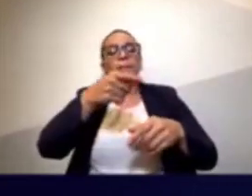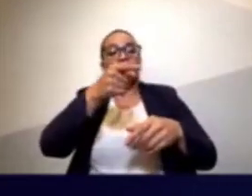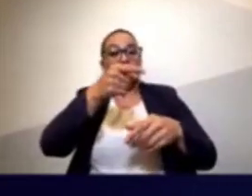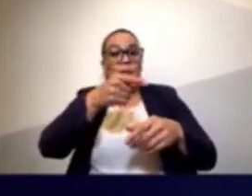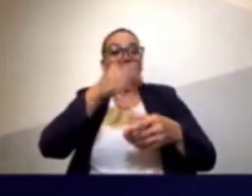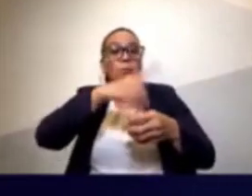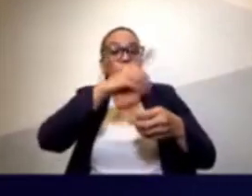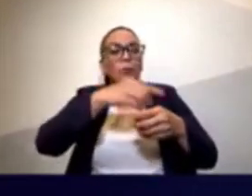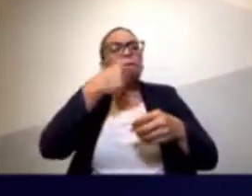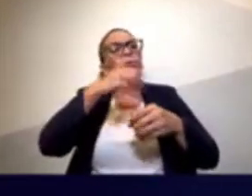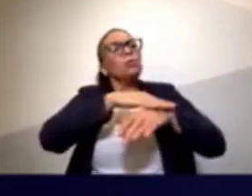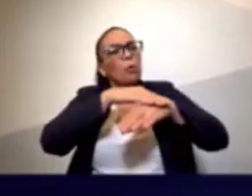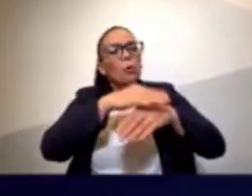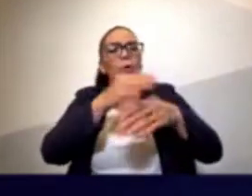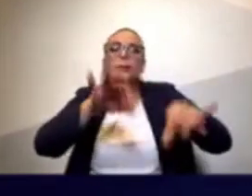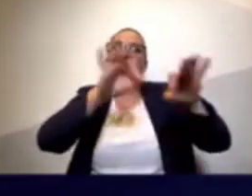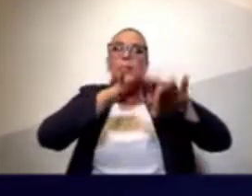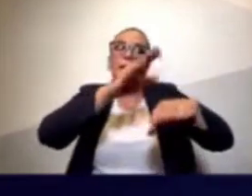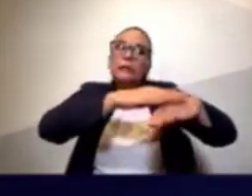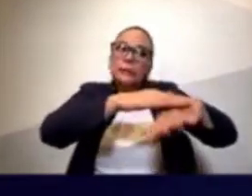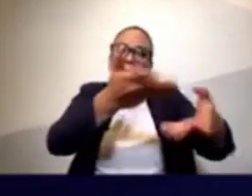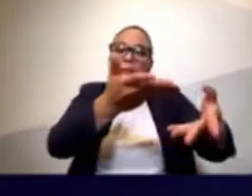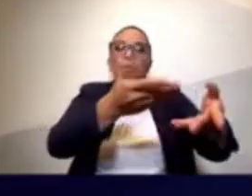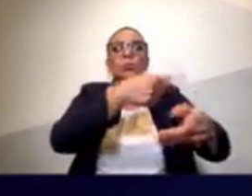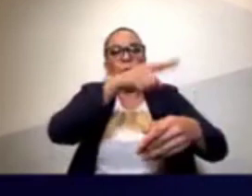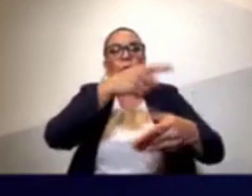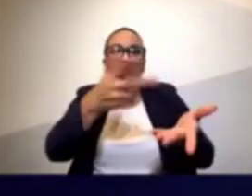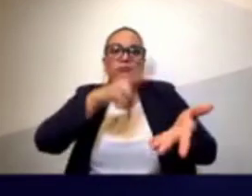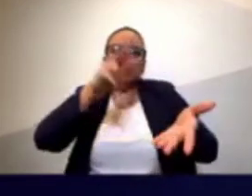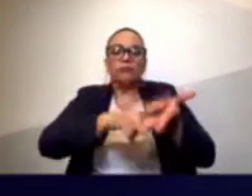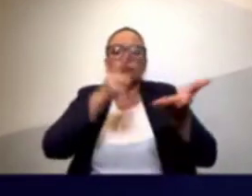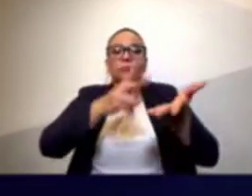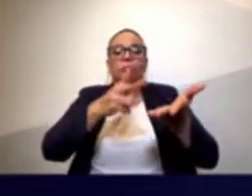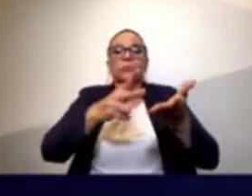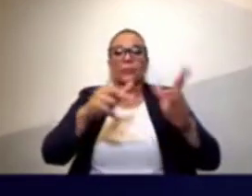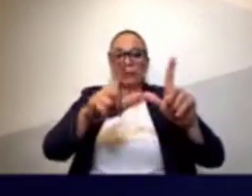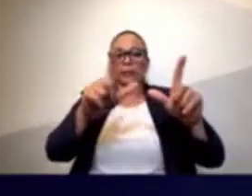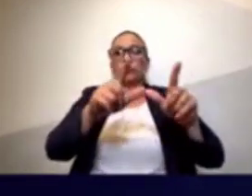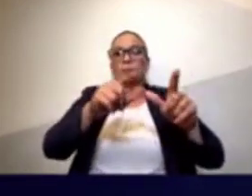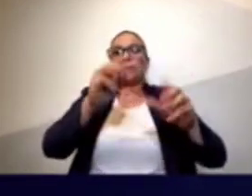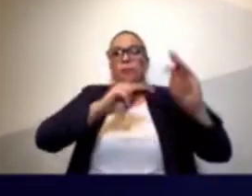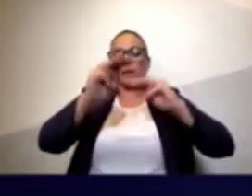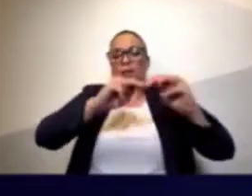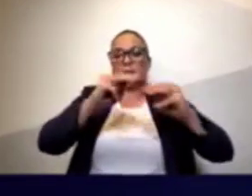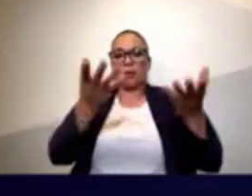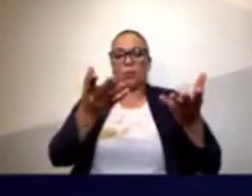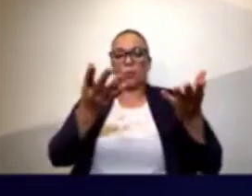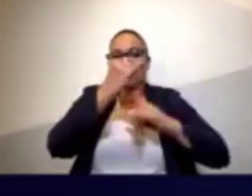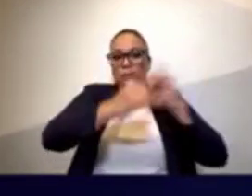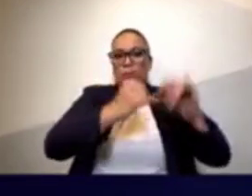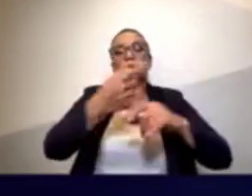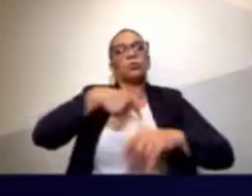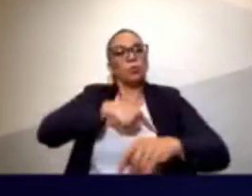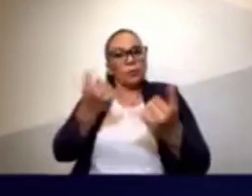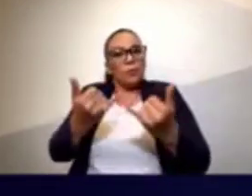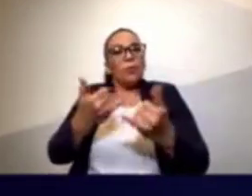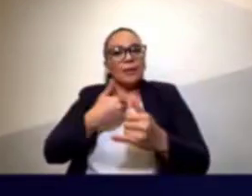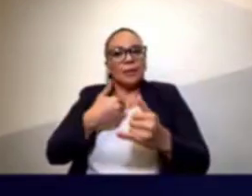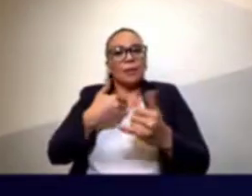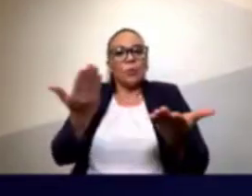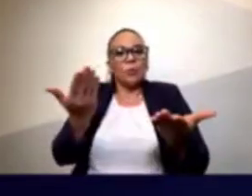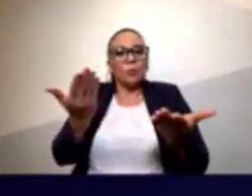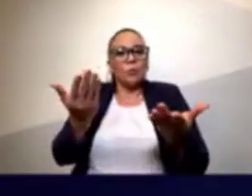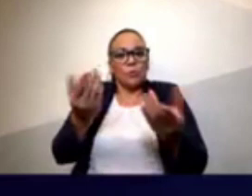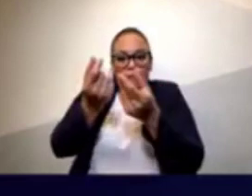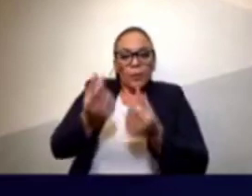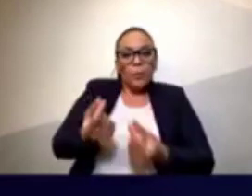la emisión de títulos en el mercado internacional. Y hoy tenemos la posibilidad de tener recursos que en